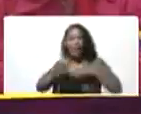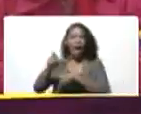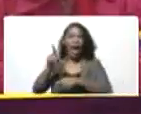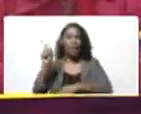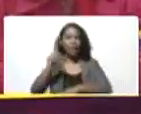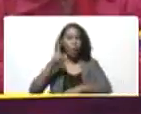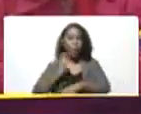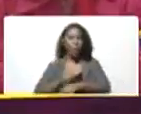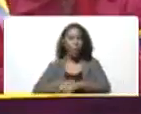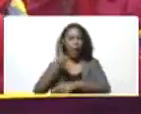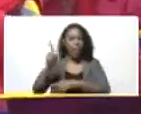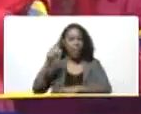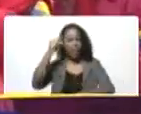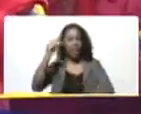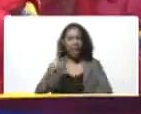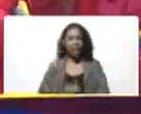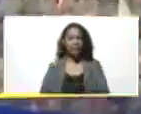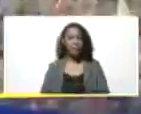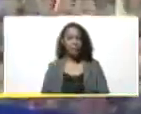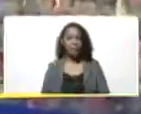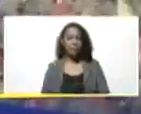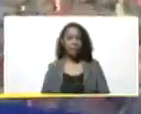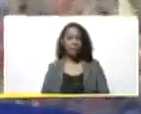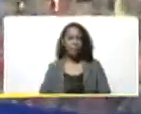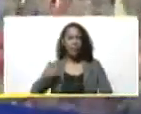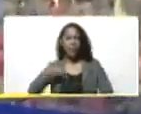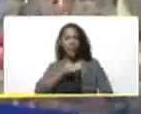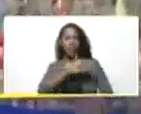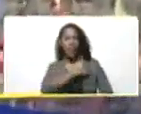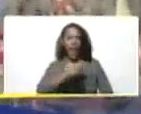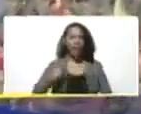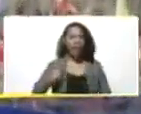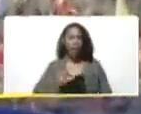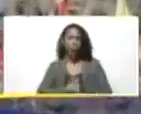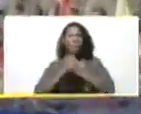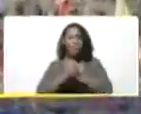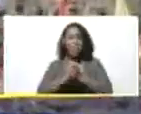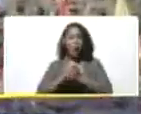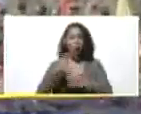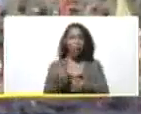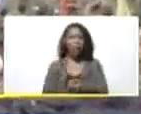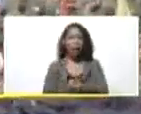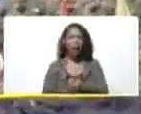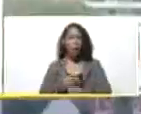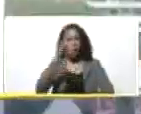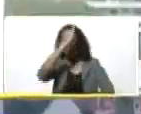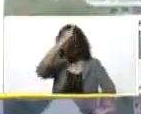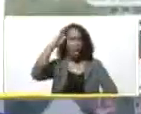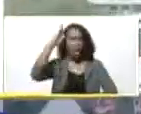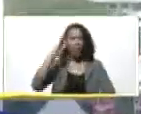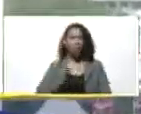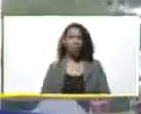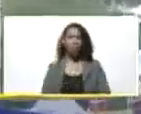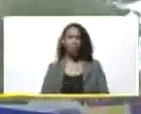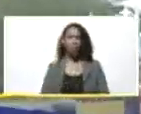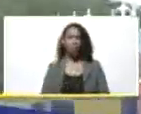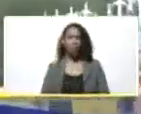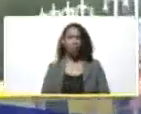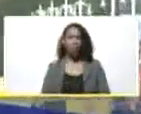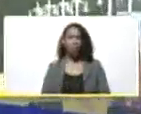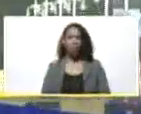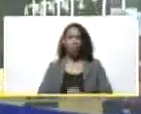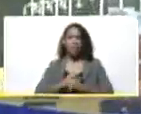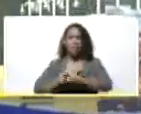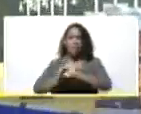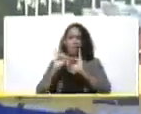aquellos morolitos ese día, nuestro querido camarada hermano Diosdado Cabello se